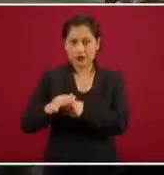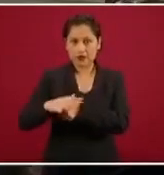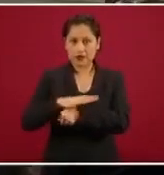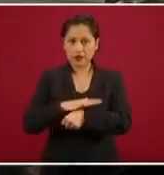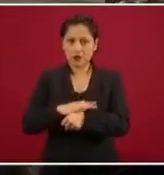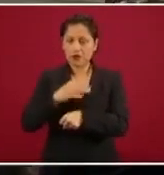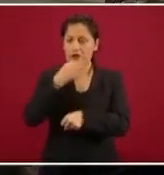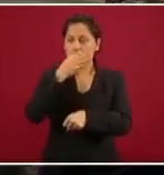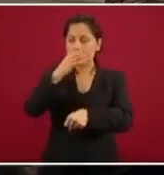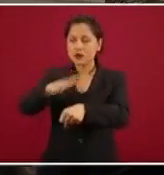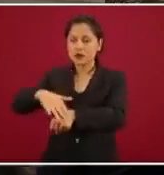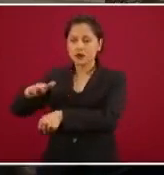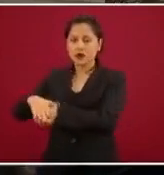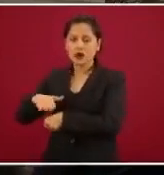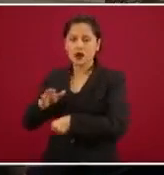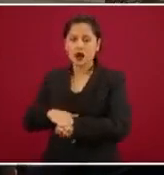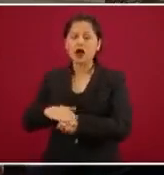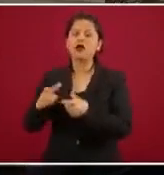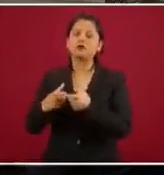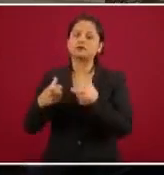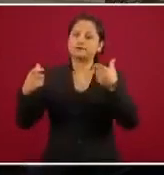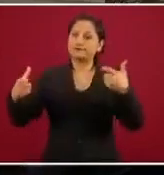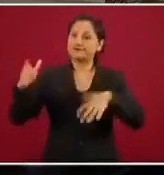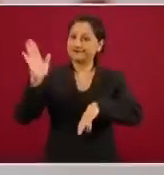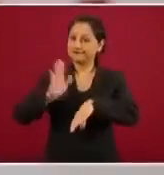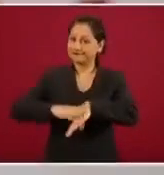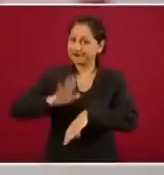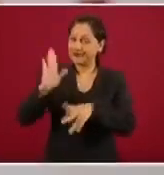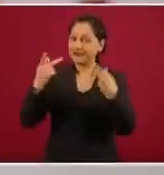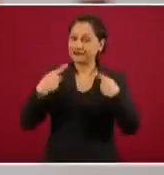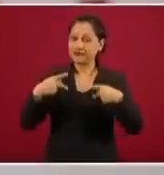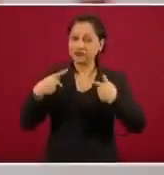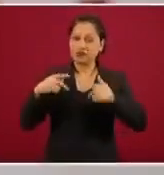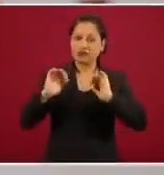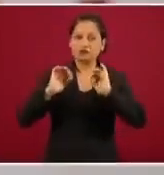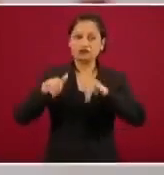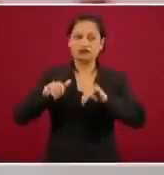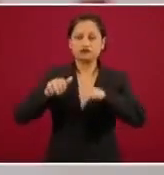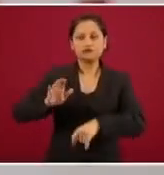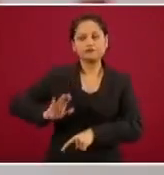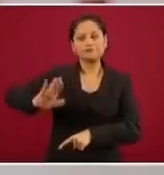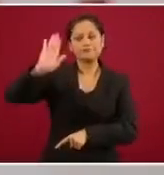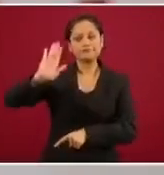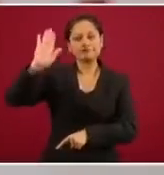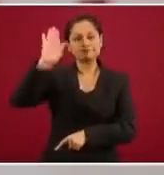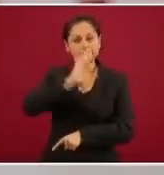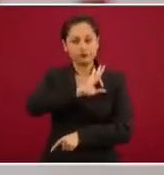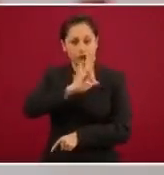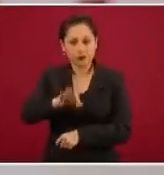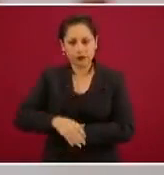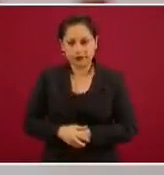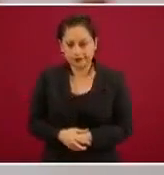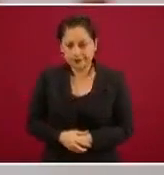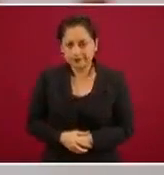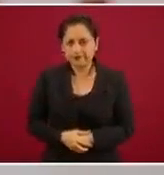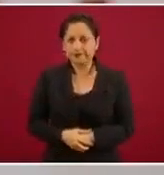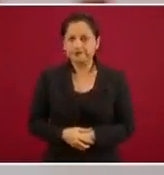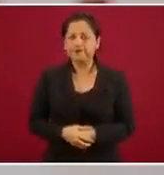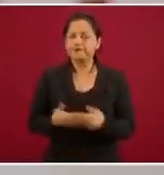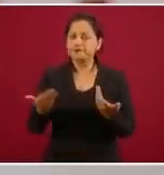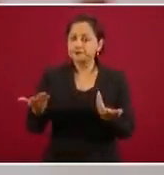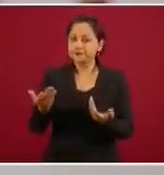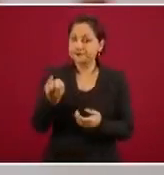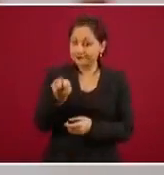incremento de más de casi 6,000 profesionales que se inscribieron a la convocatoria. También el agradecimiento a este